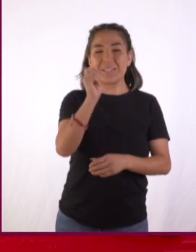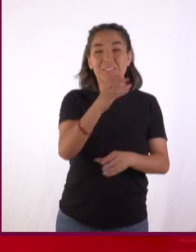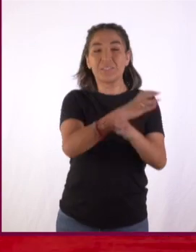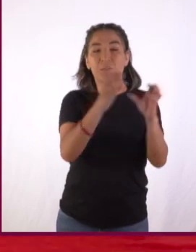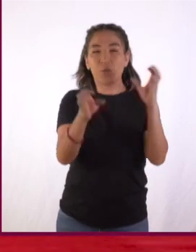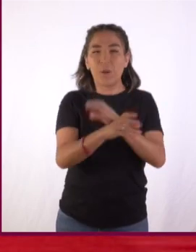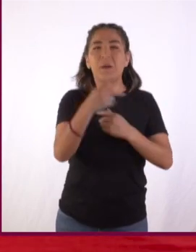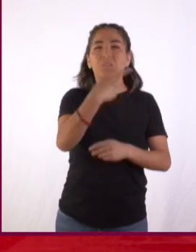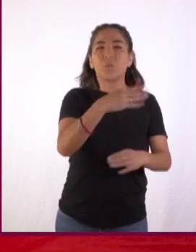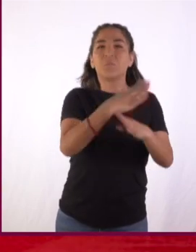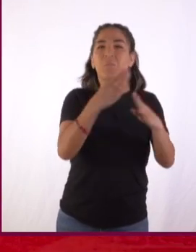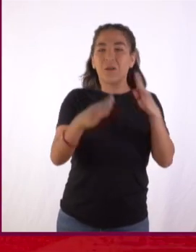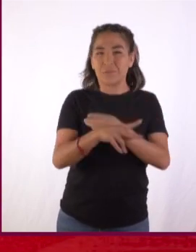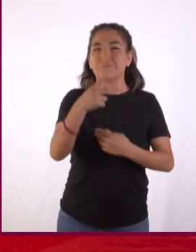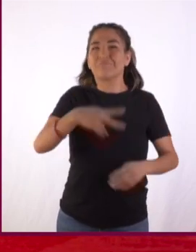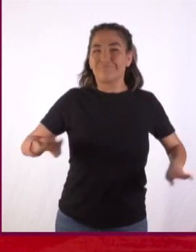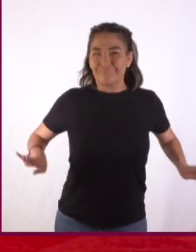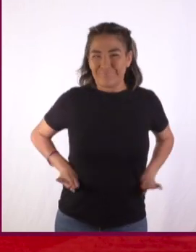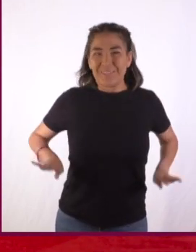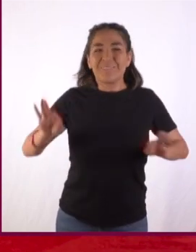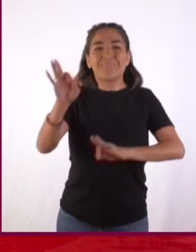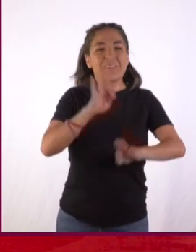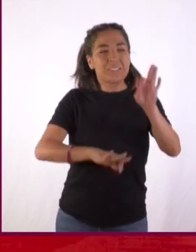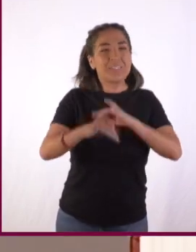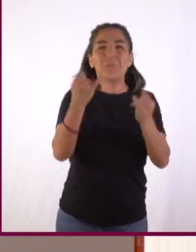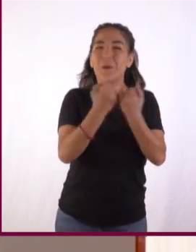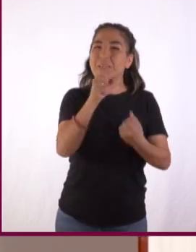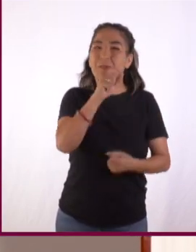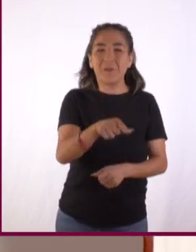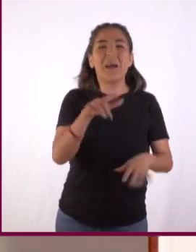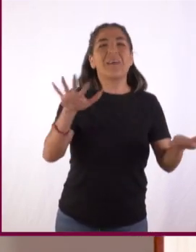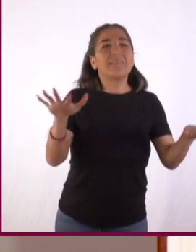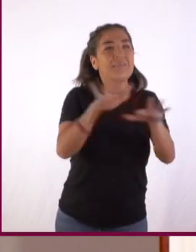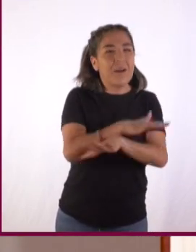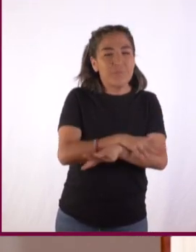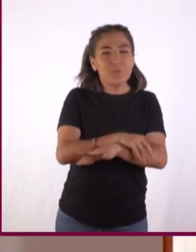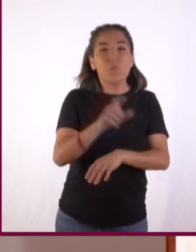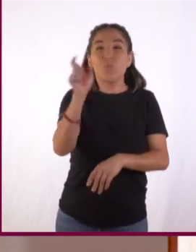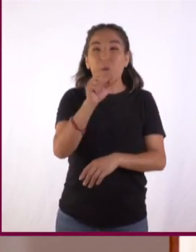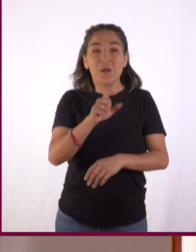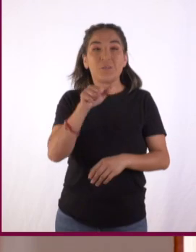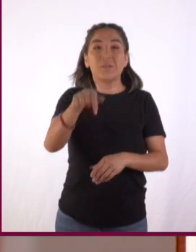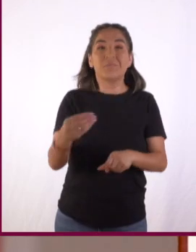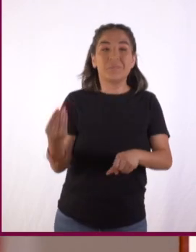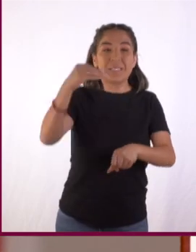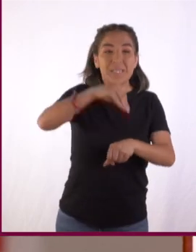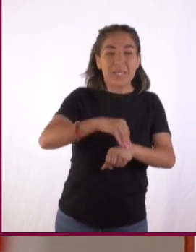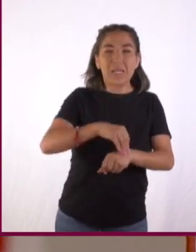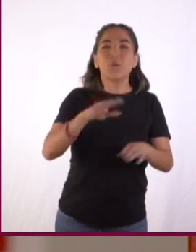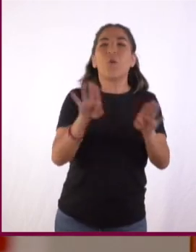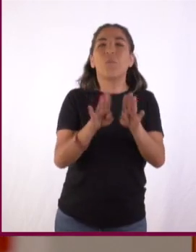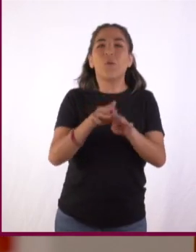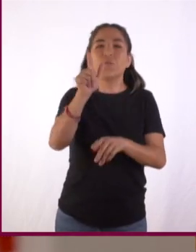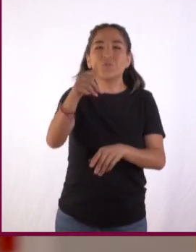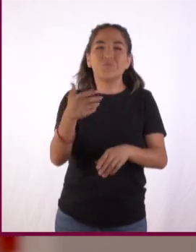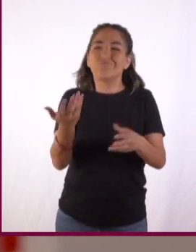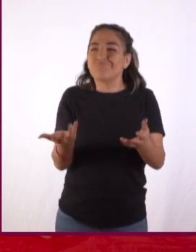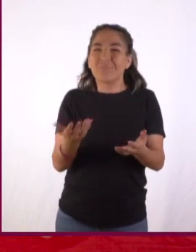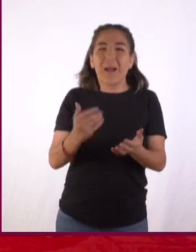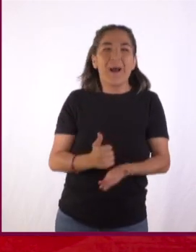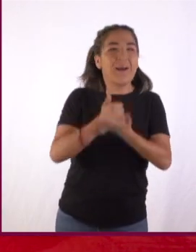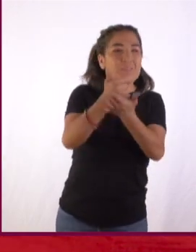hemos aprendido que los objetos materiales tienen propiedades físicas, mismas que pueden sufrir modificaciones cuando se les agrega un